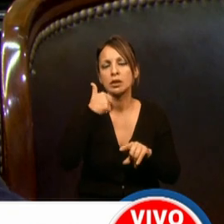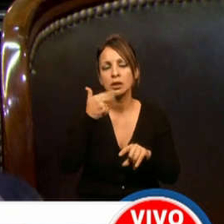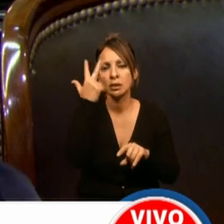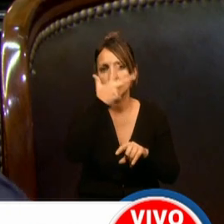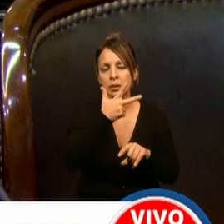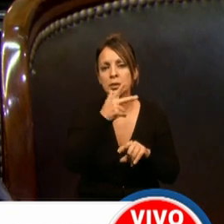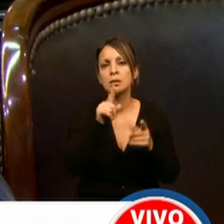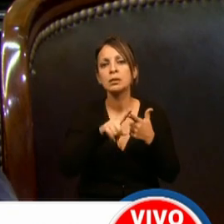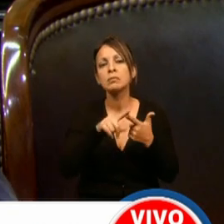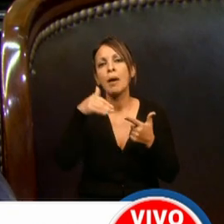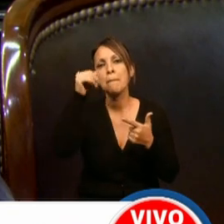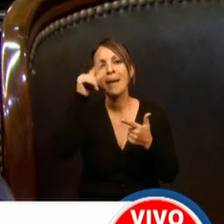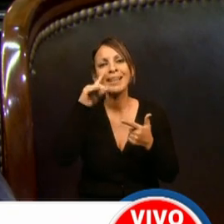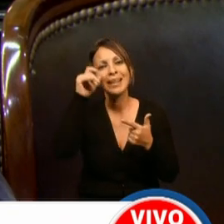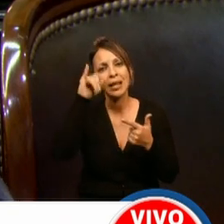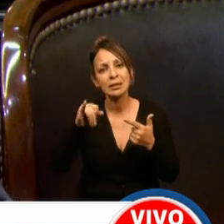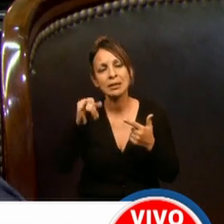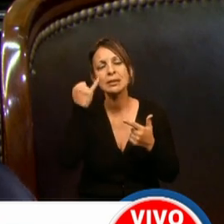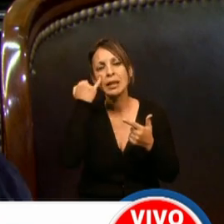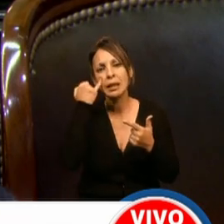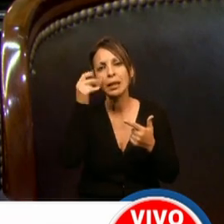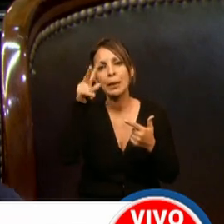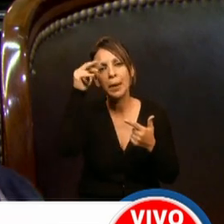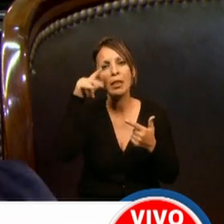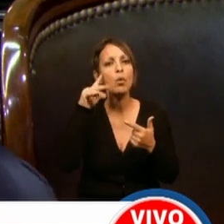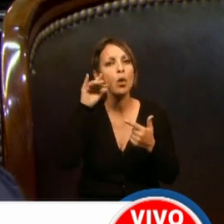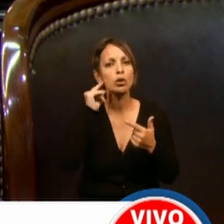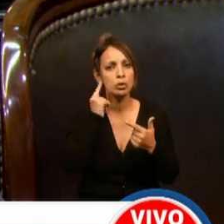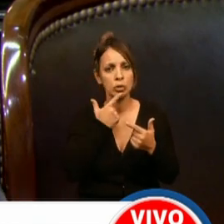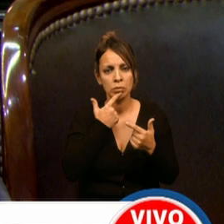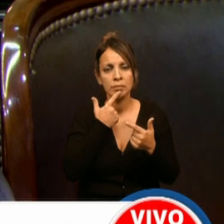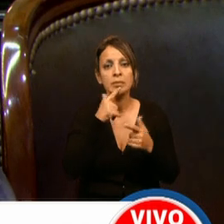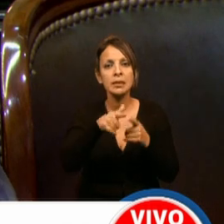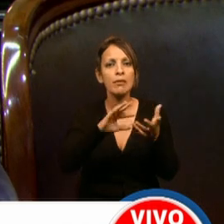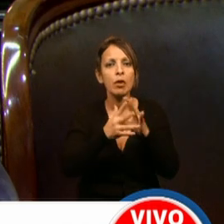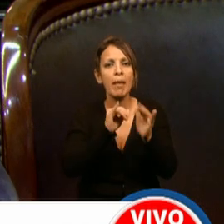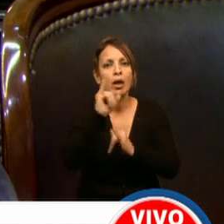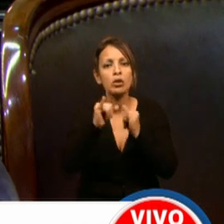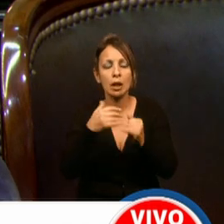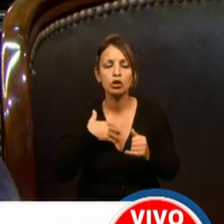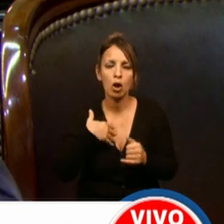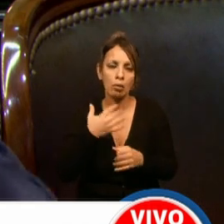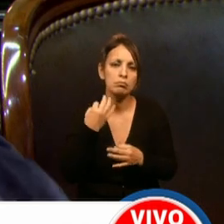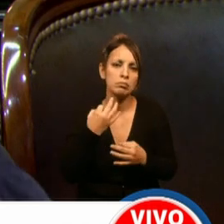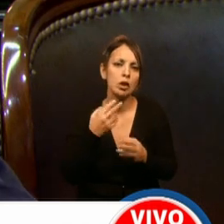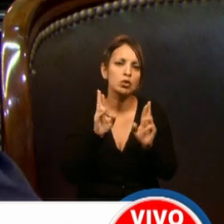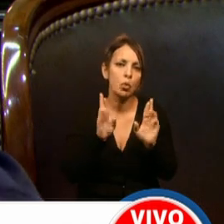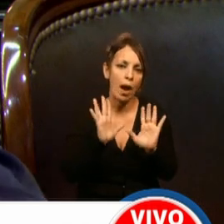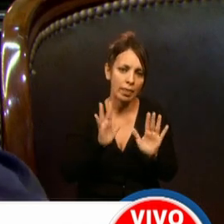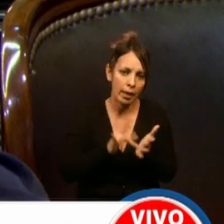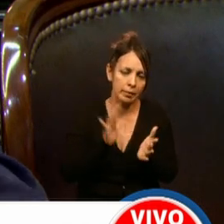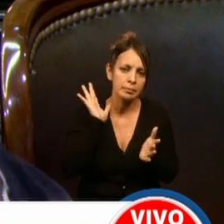fairlawn martínez y verdugos que les contaron a muchos argentinos yo tuve el privilegio de haber conocido